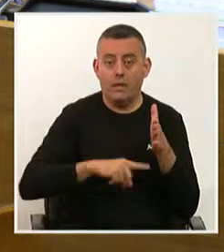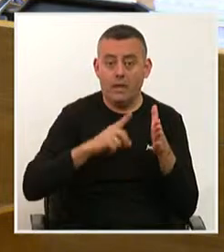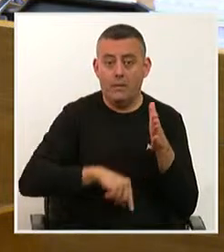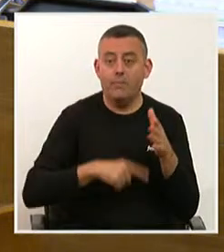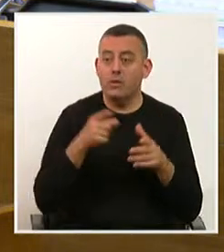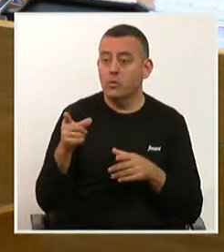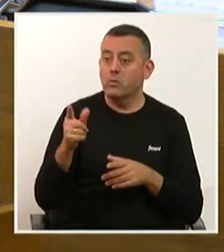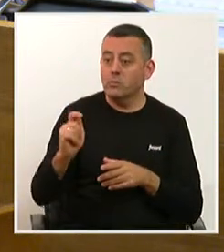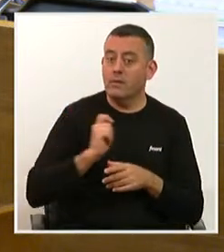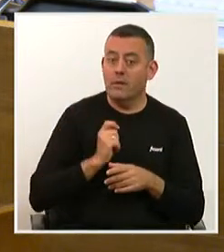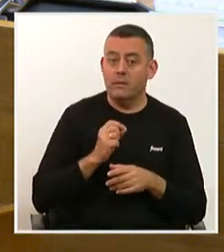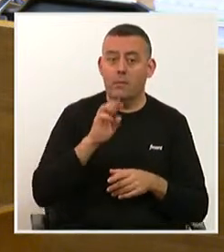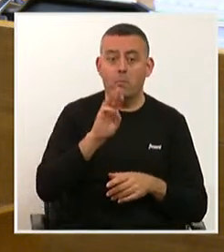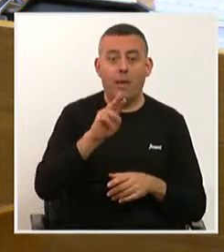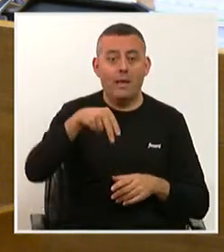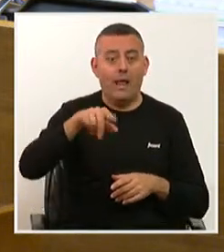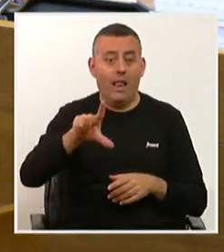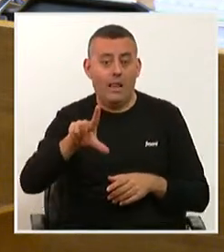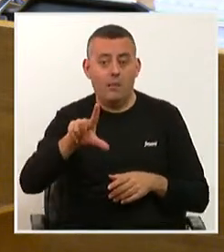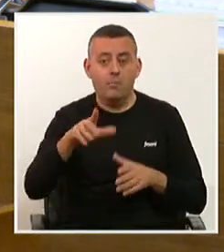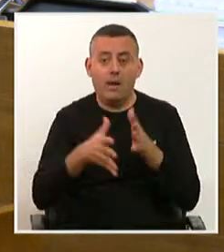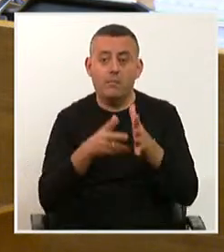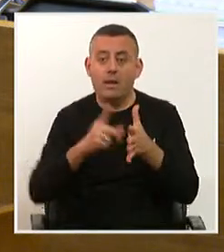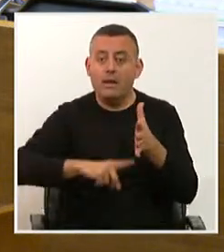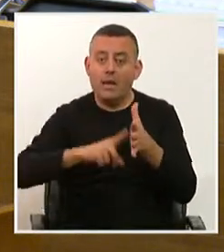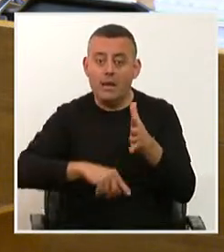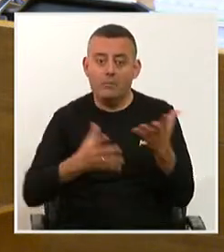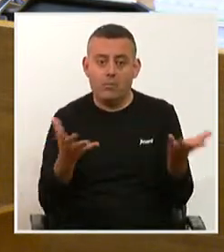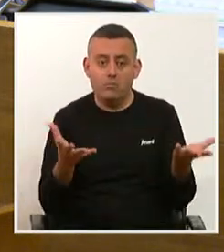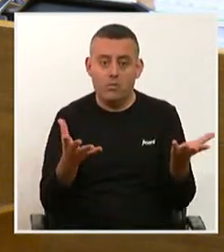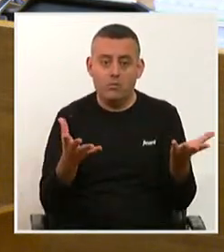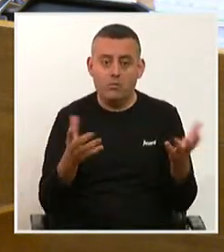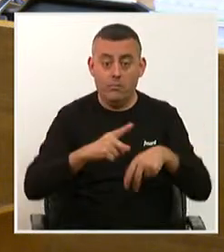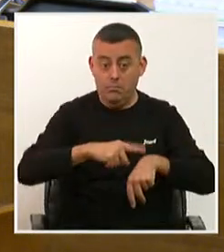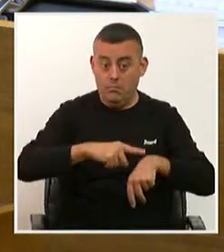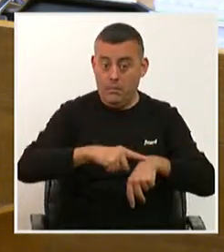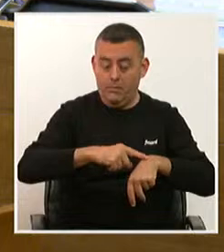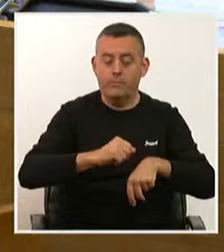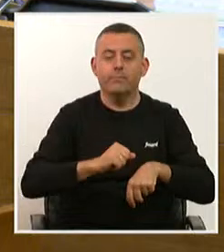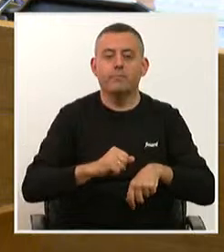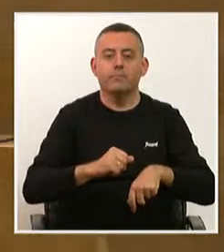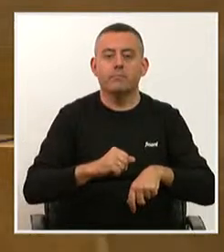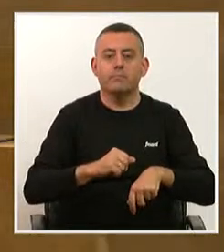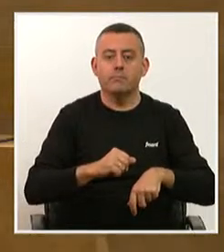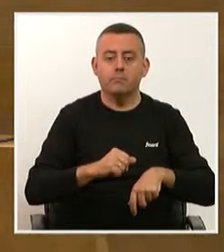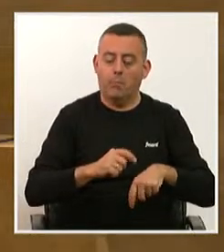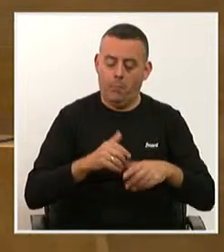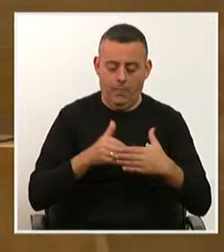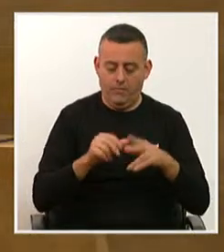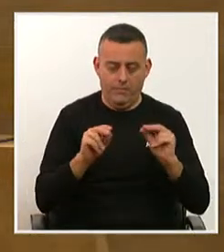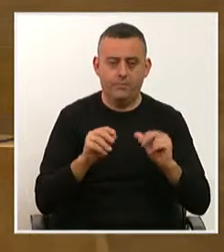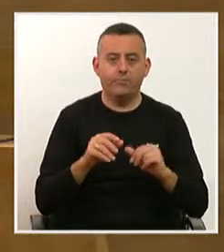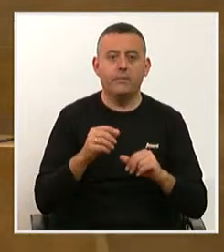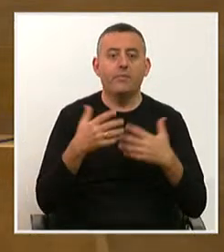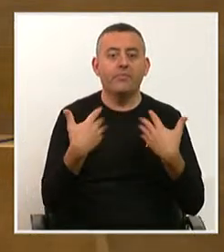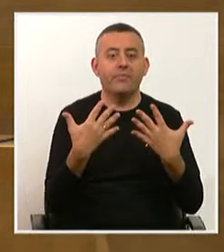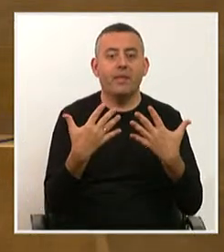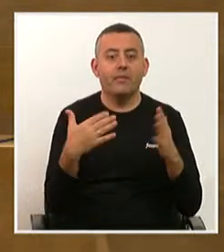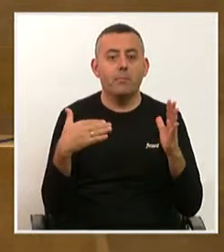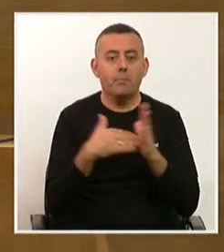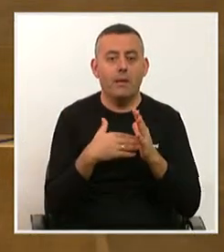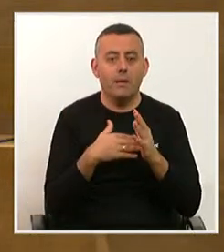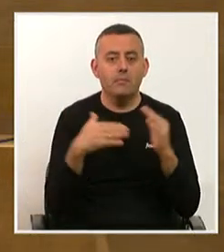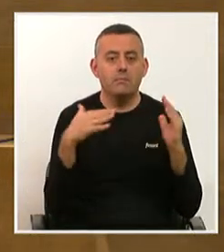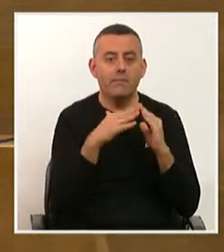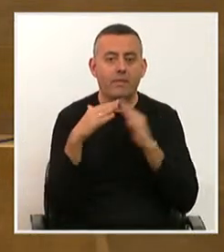pnl para hablar del alquiler pues es cuanto menos chocante y acabo por todo ello las 10,000 viviendas prometidas por el